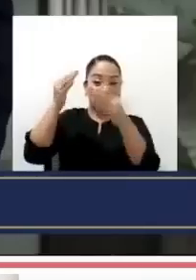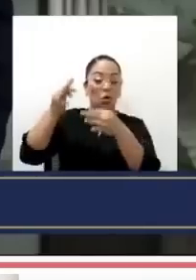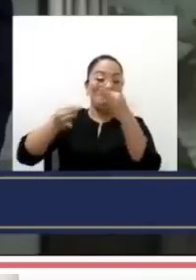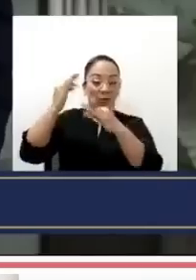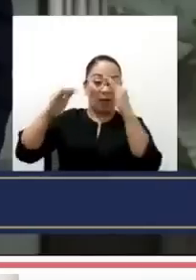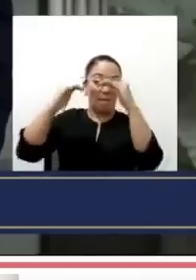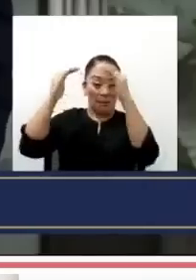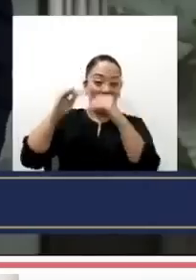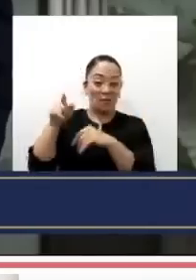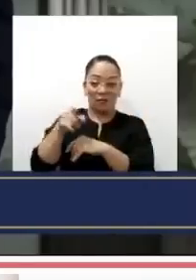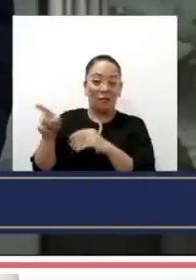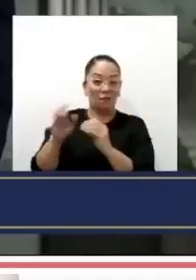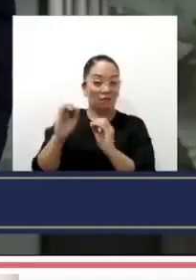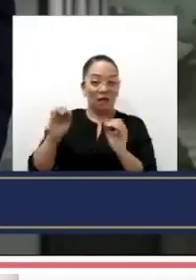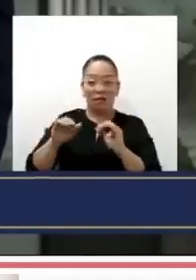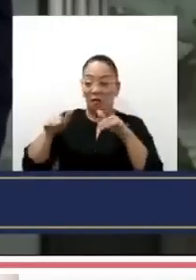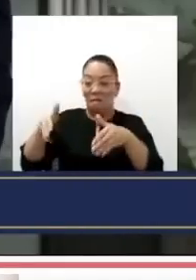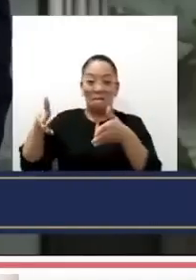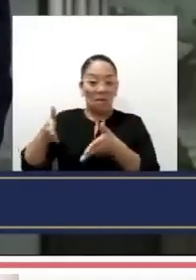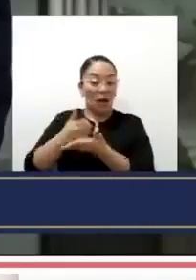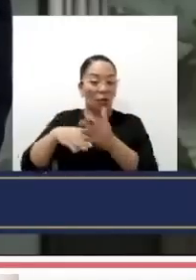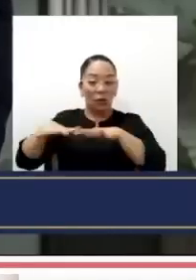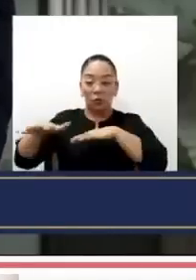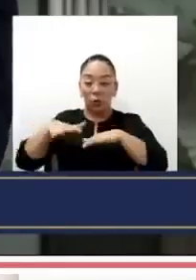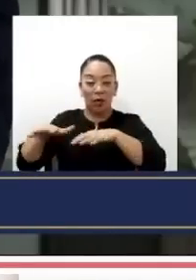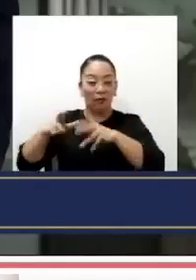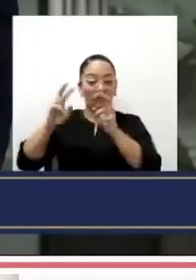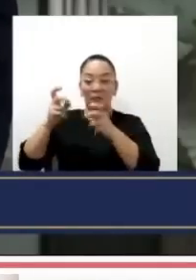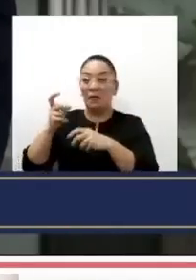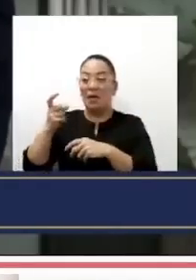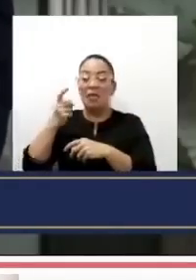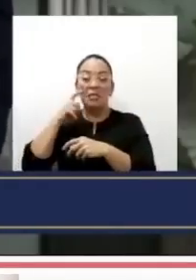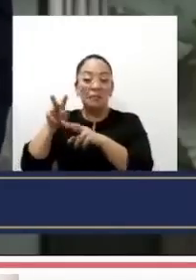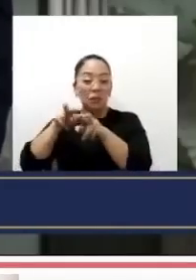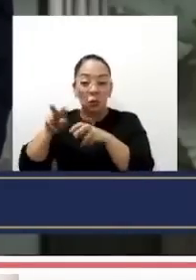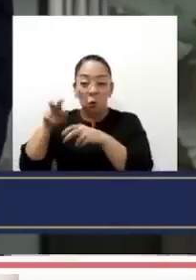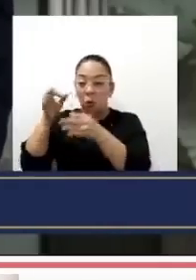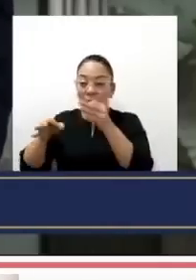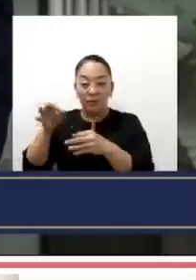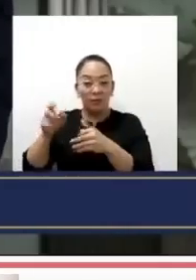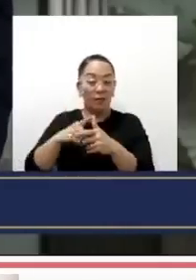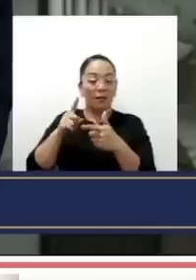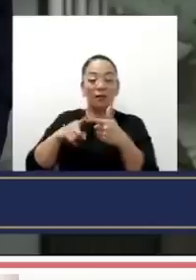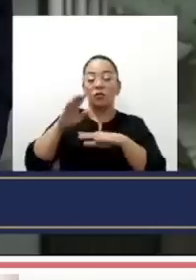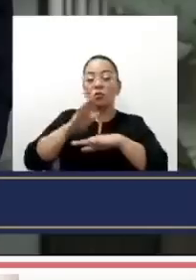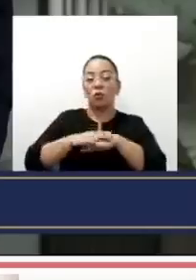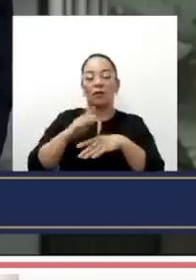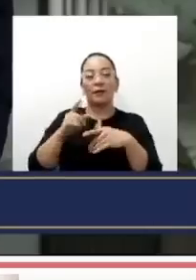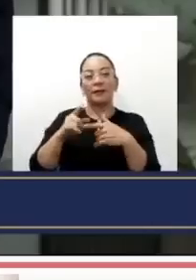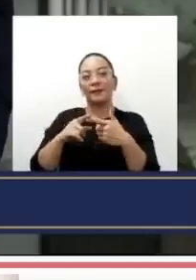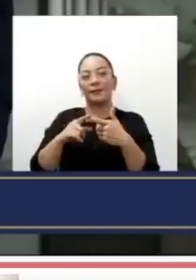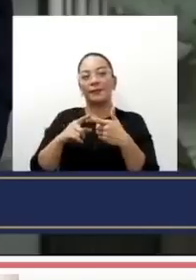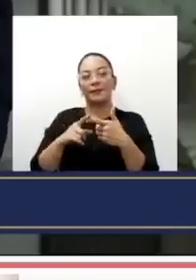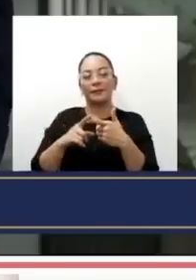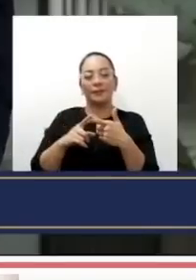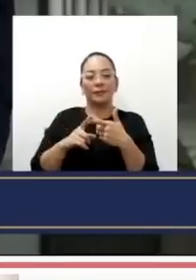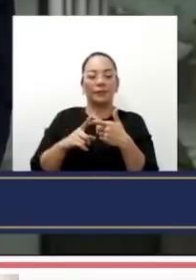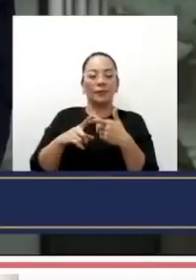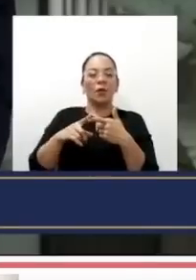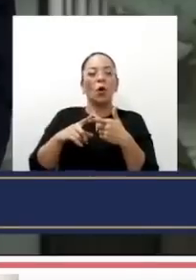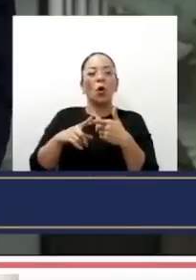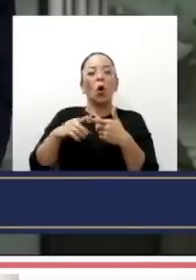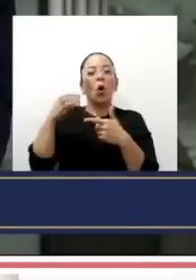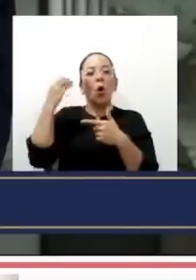ningún deseo de actuar sobre la inspección judicial, sobre las obvias